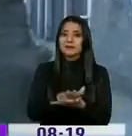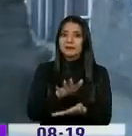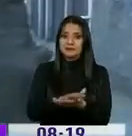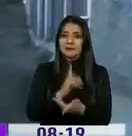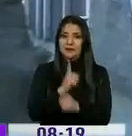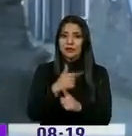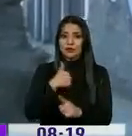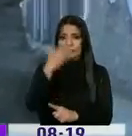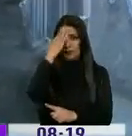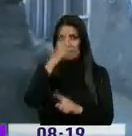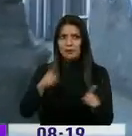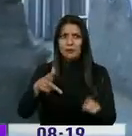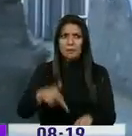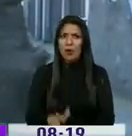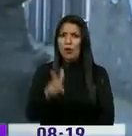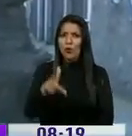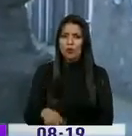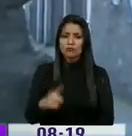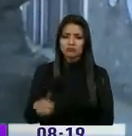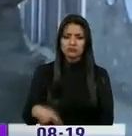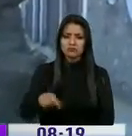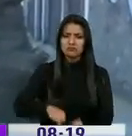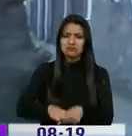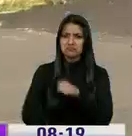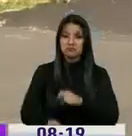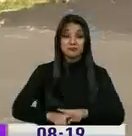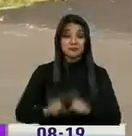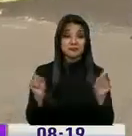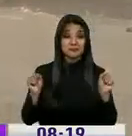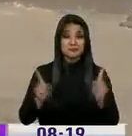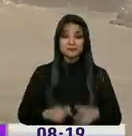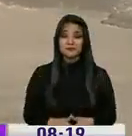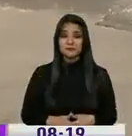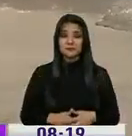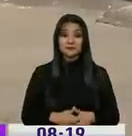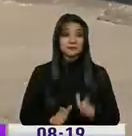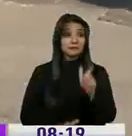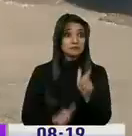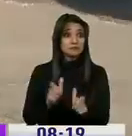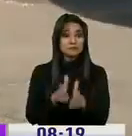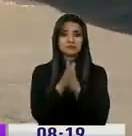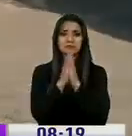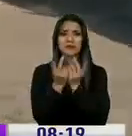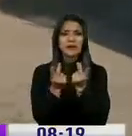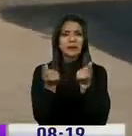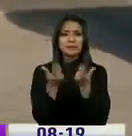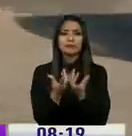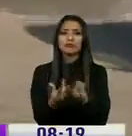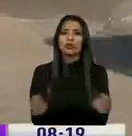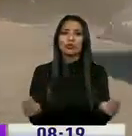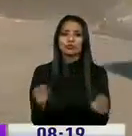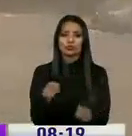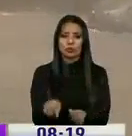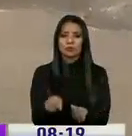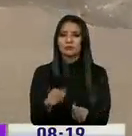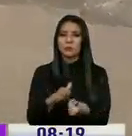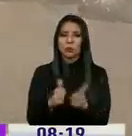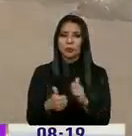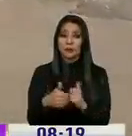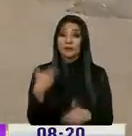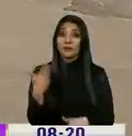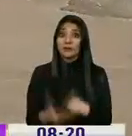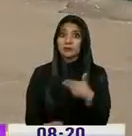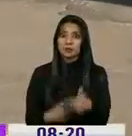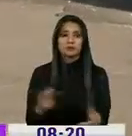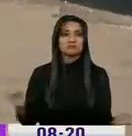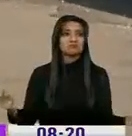sea, sí, se dan durísimo. O sea, se ponchan las ruedas de los autos y todo. La solicitud de los habitantes es la pronta reparación del inconveniente antes de que se